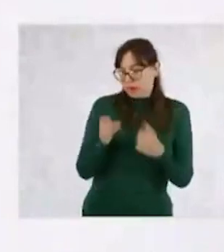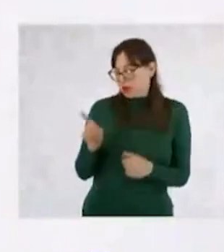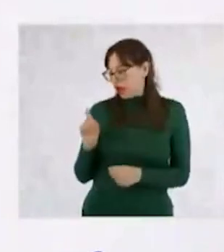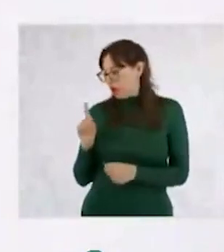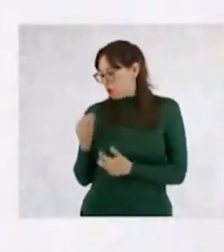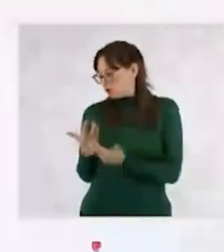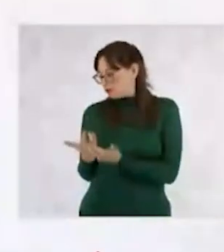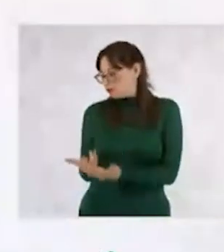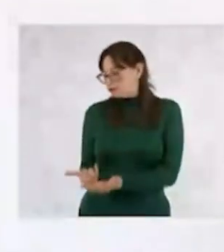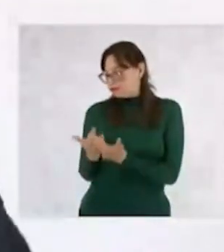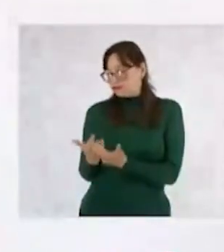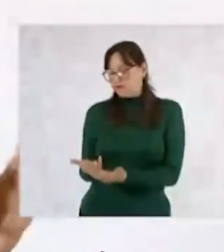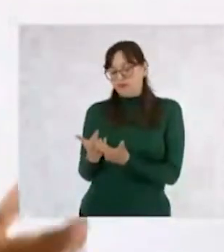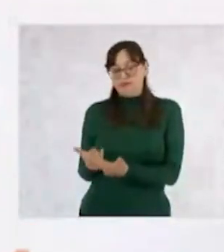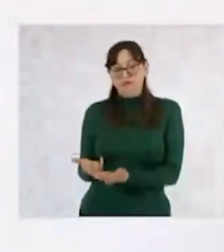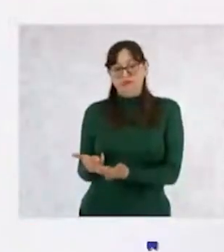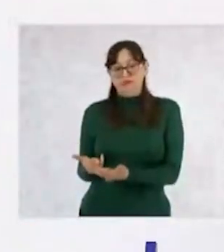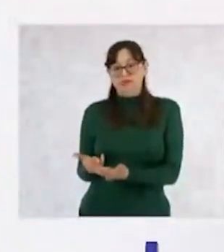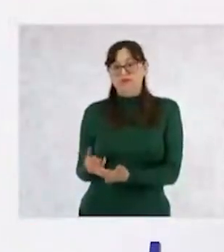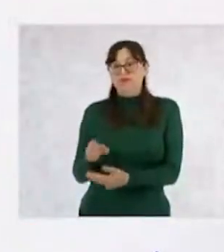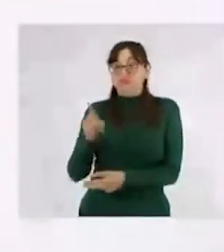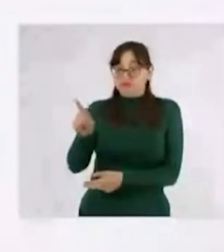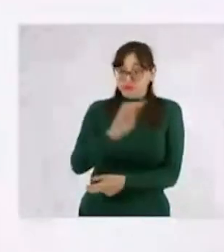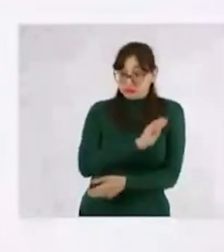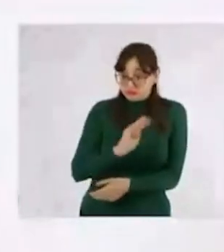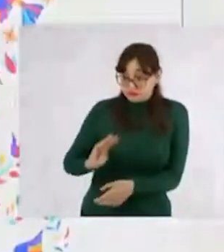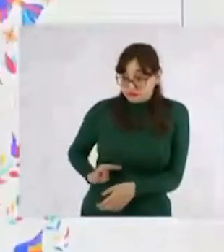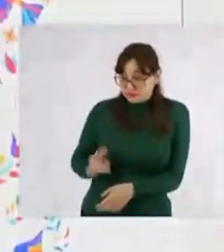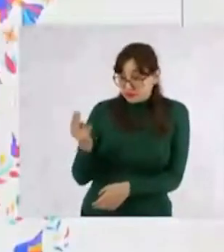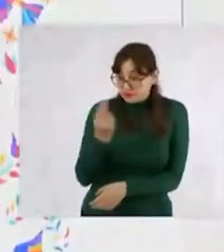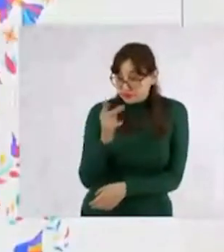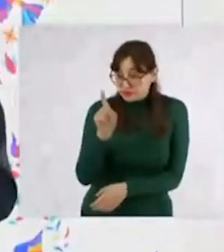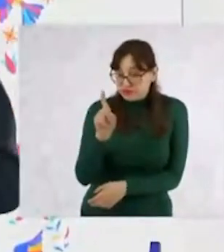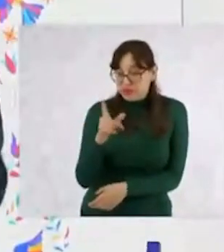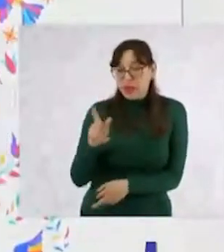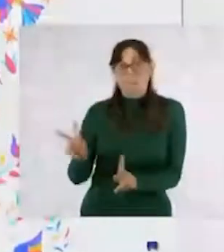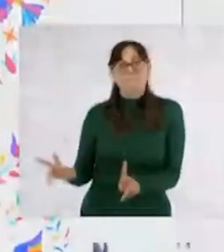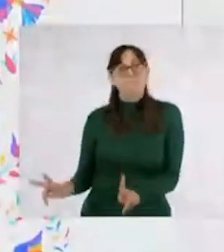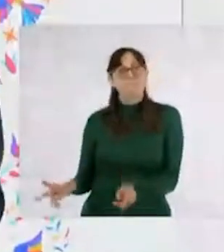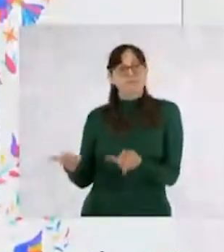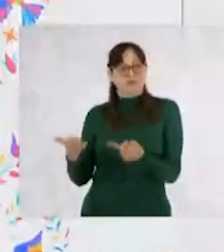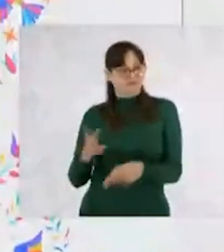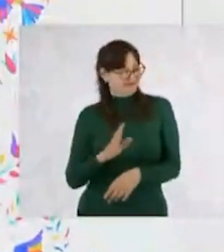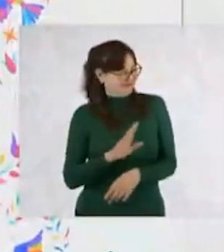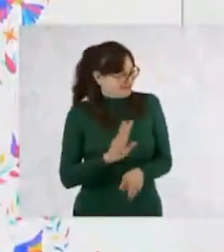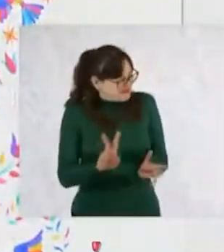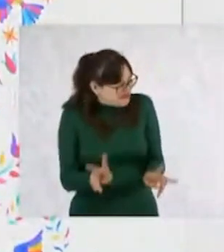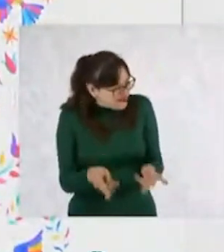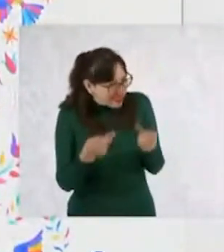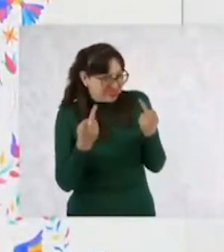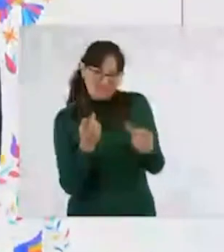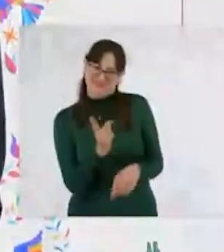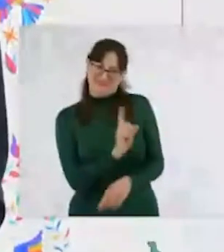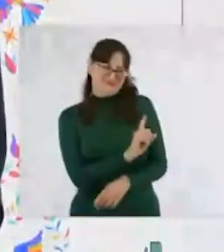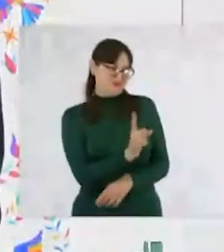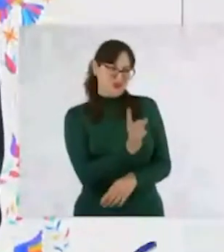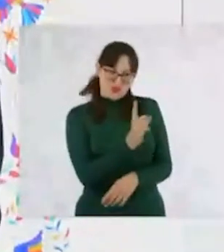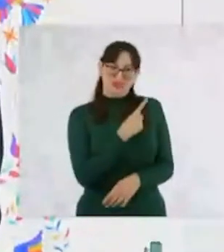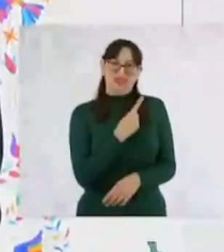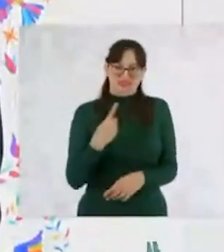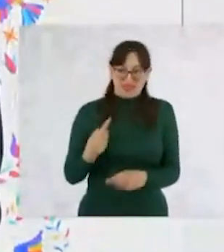Pues básicamente Estados Unidos se debilitaría pues México representa una Eh pues parte importante de la